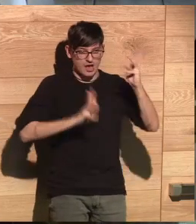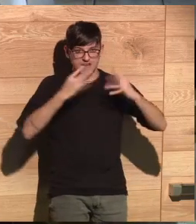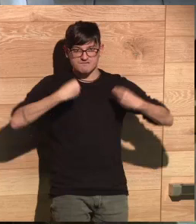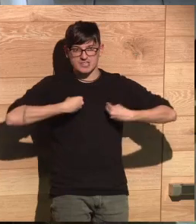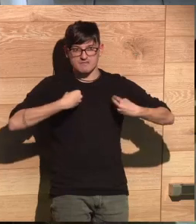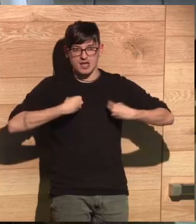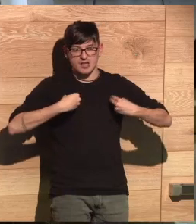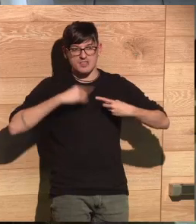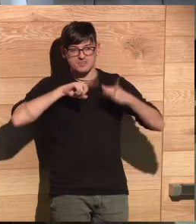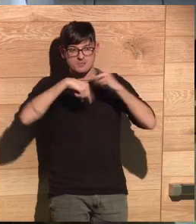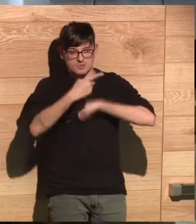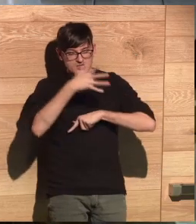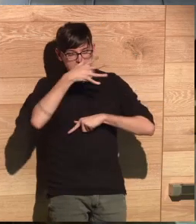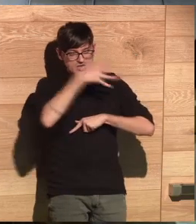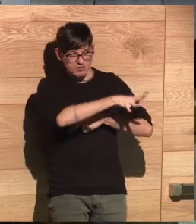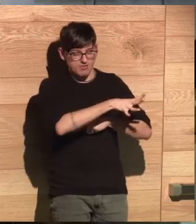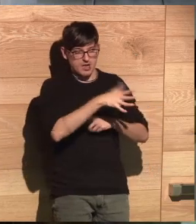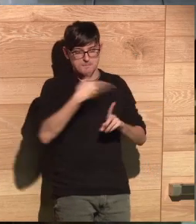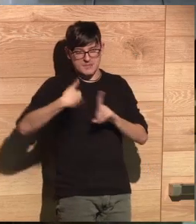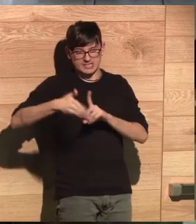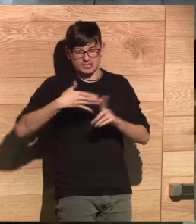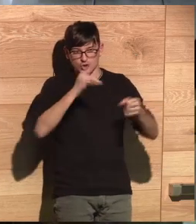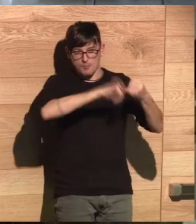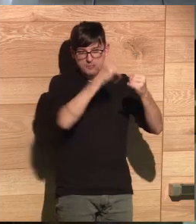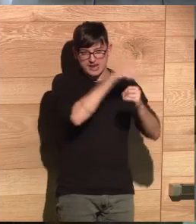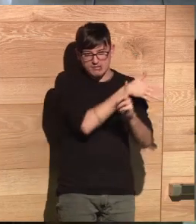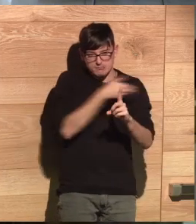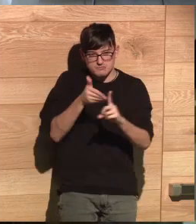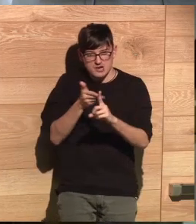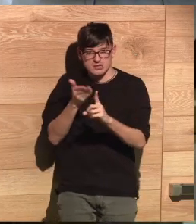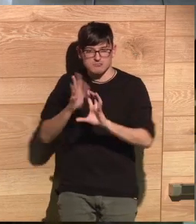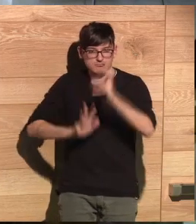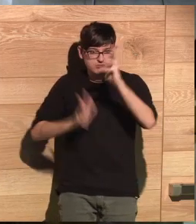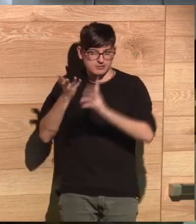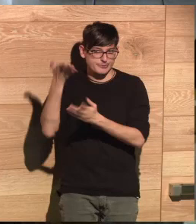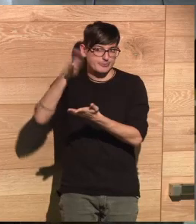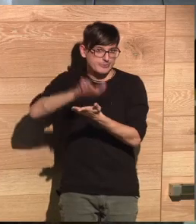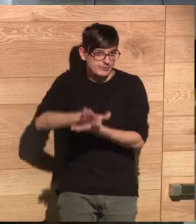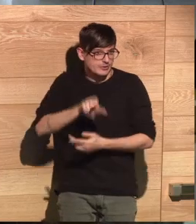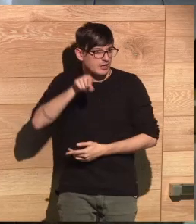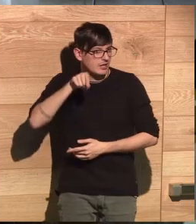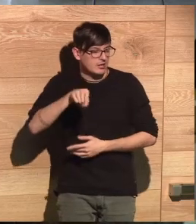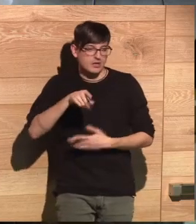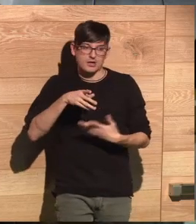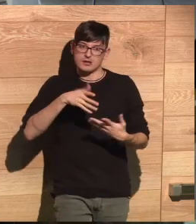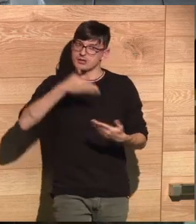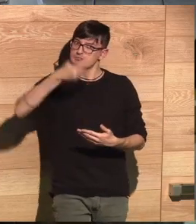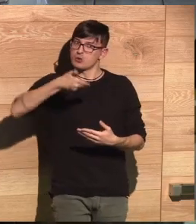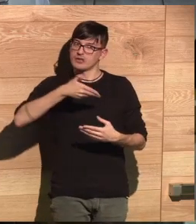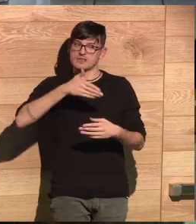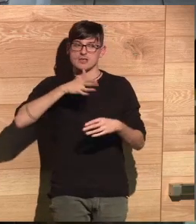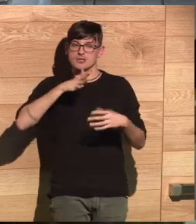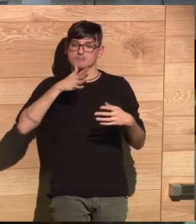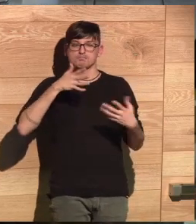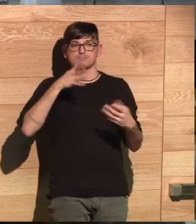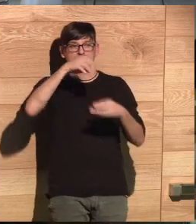de denunciar el maltrato de su marido. Ella marcó un antes y un después en la lucha contra esta lacra, así que yo creo que ahí sí que se merece un